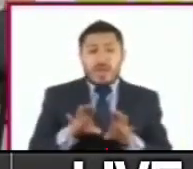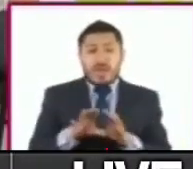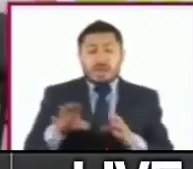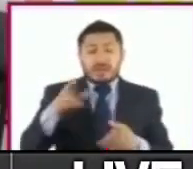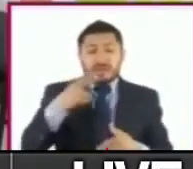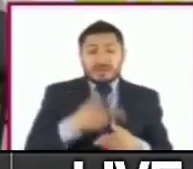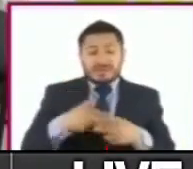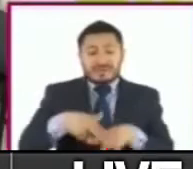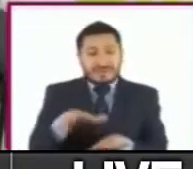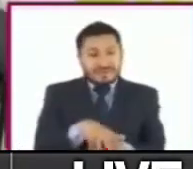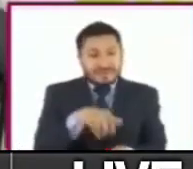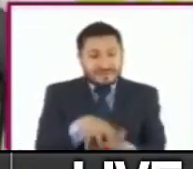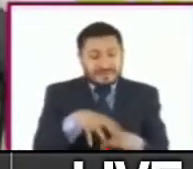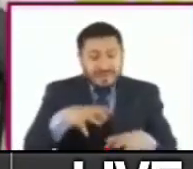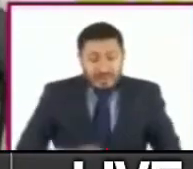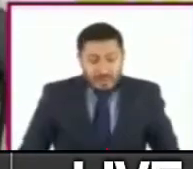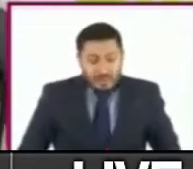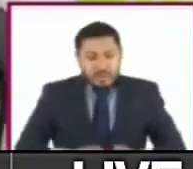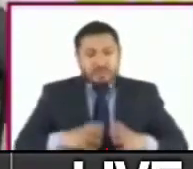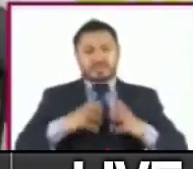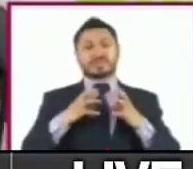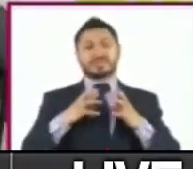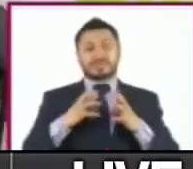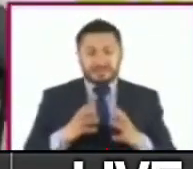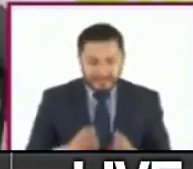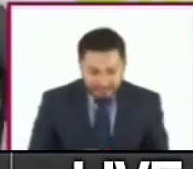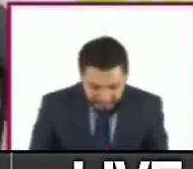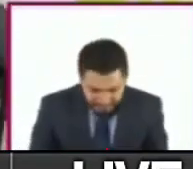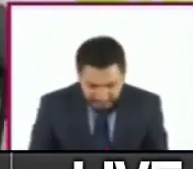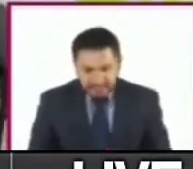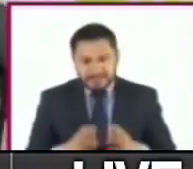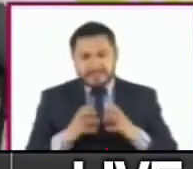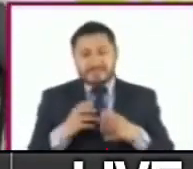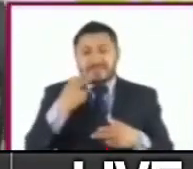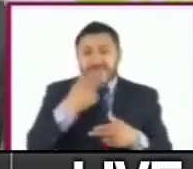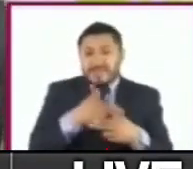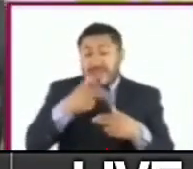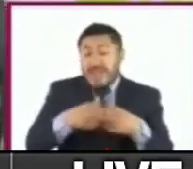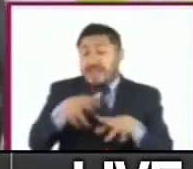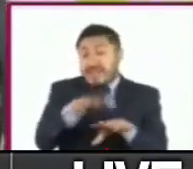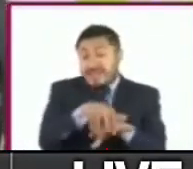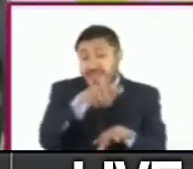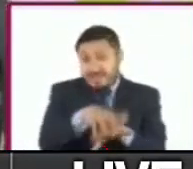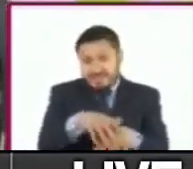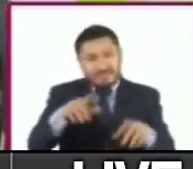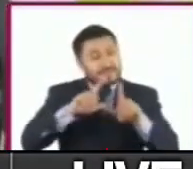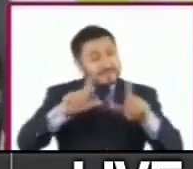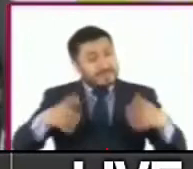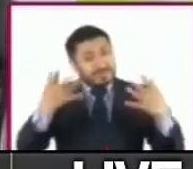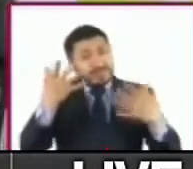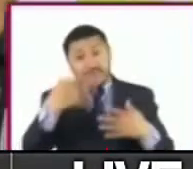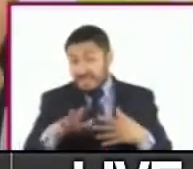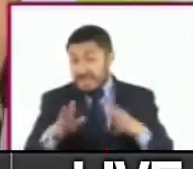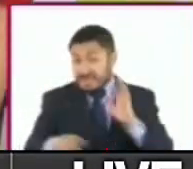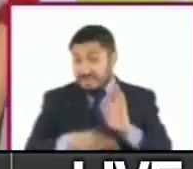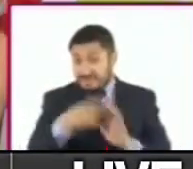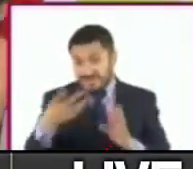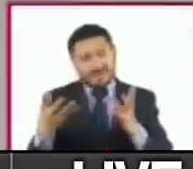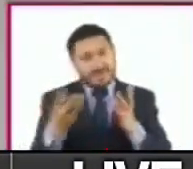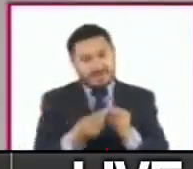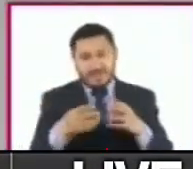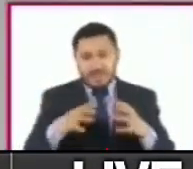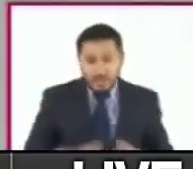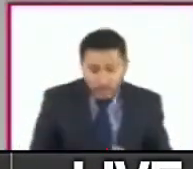nuestros pies y regreso a la posición inicial. ¿Listos? Vamos a hacerlo 10 veces. Acompáñanos.